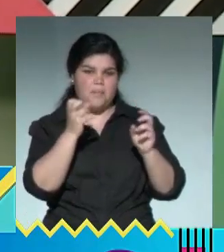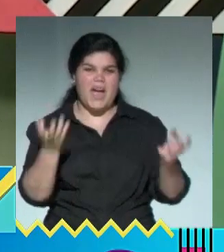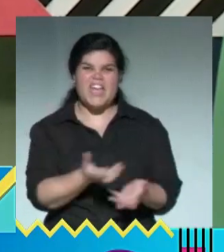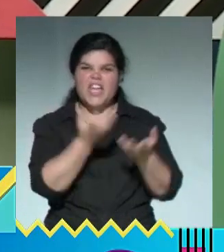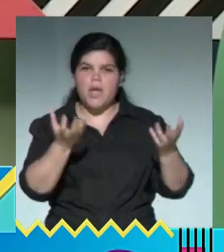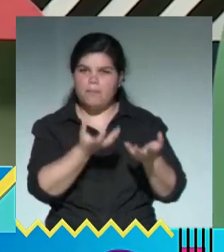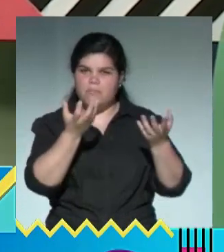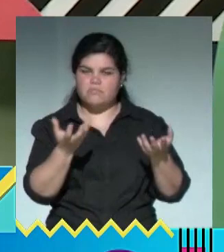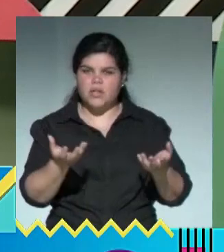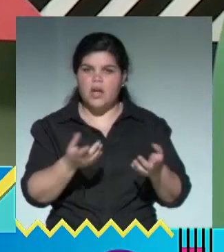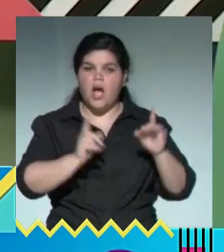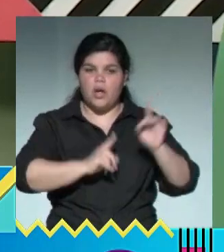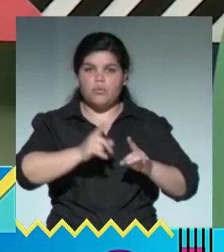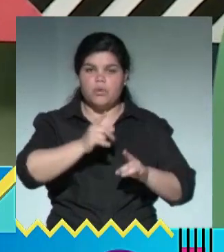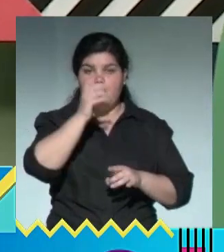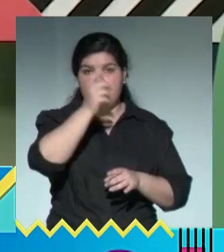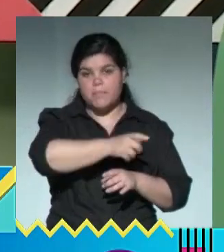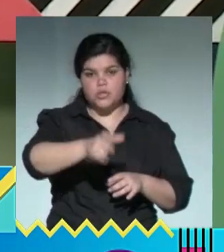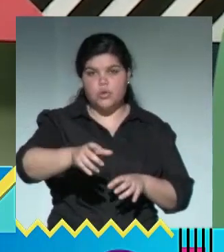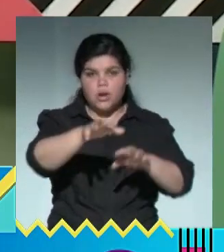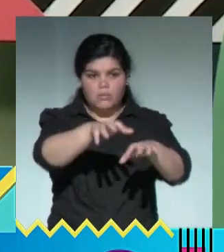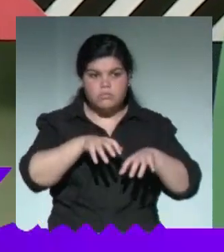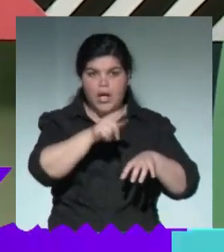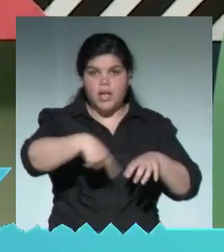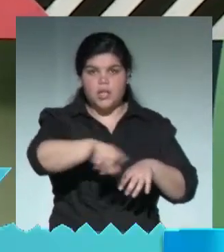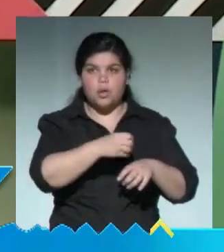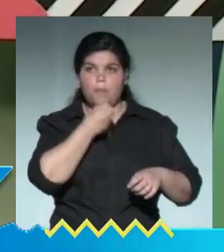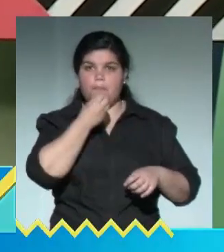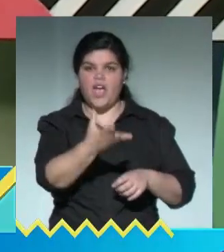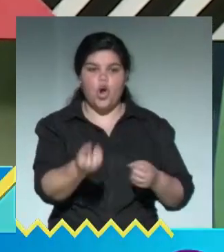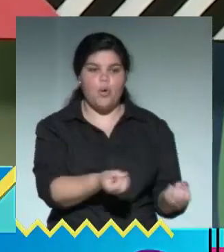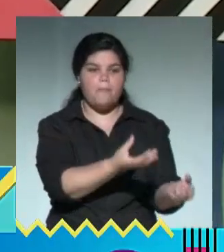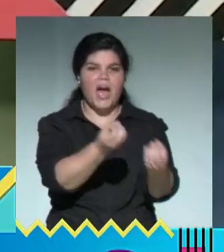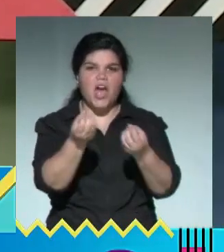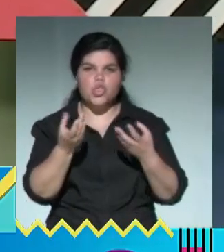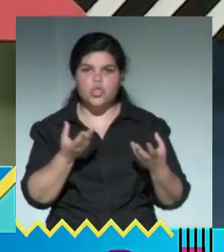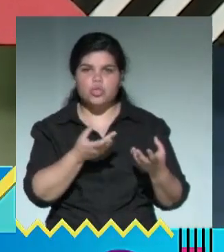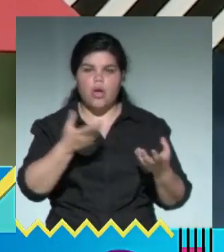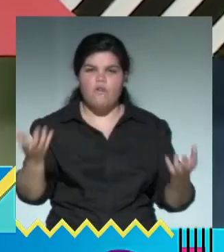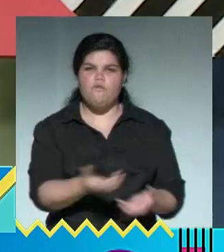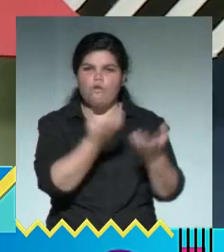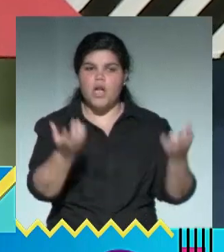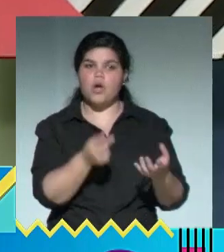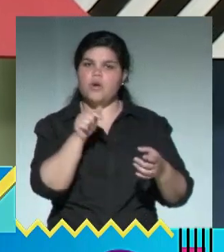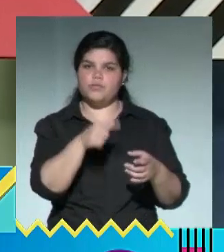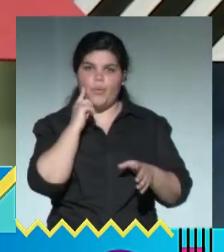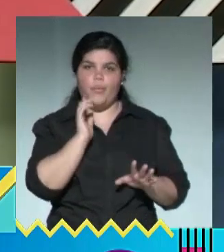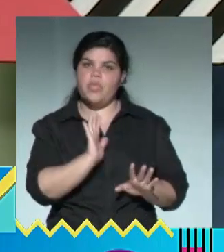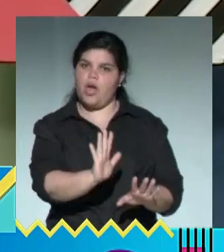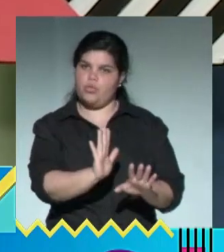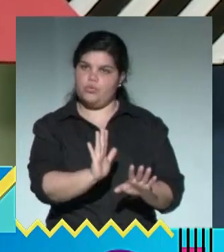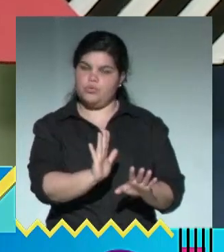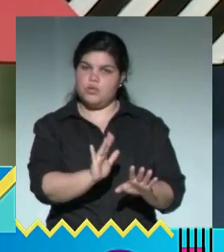quemas que hacen algunos productores con esta idea de que eso mejora las pasturas. Yo creo que hay que ser muy responsable en eso. De la Dirección de